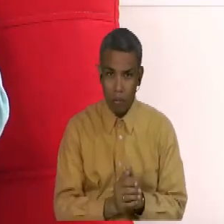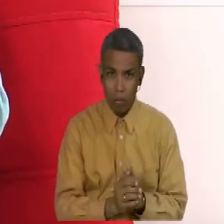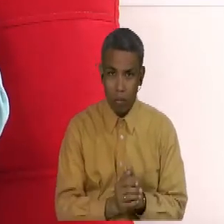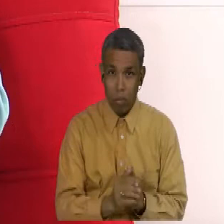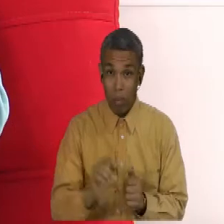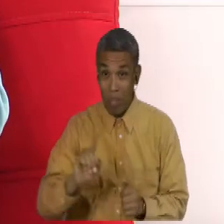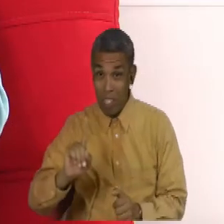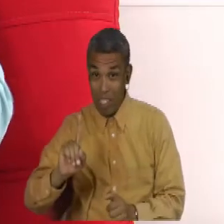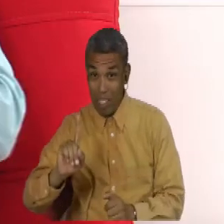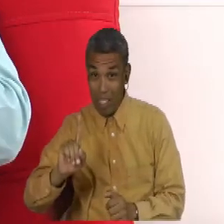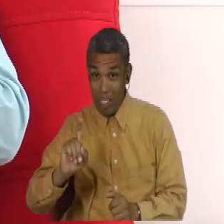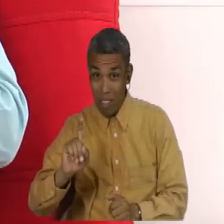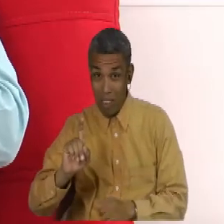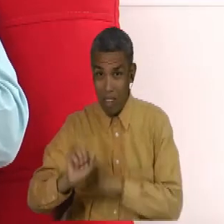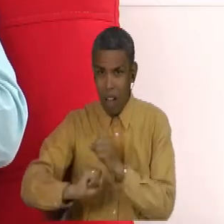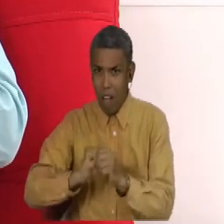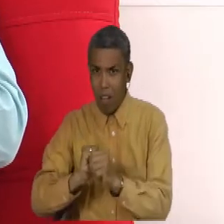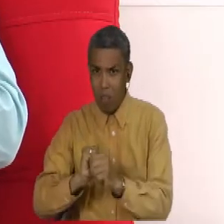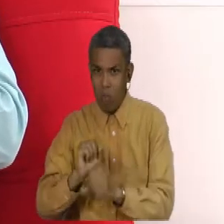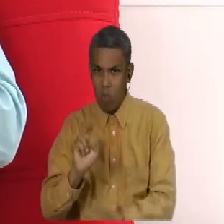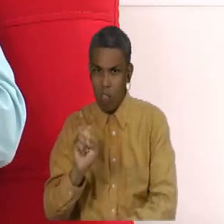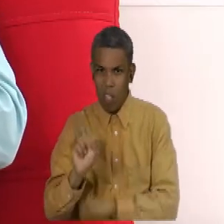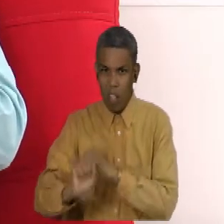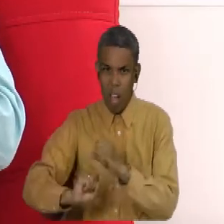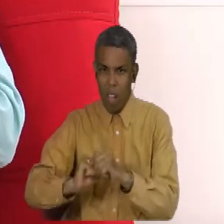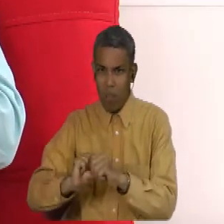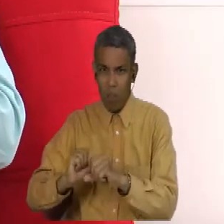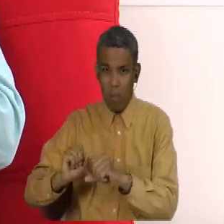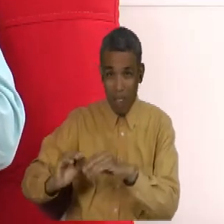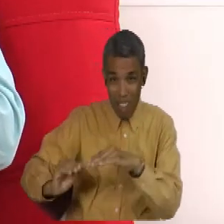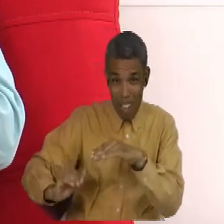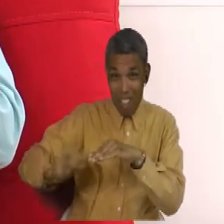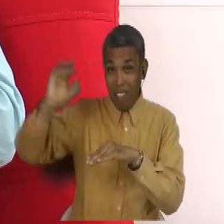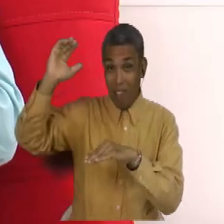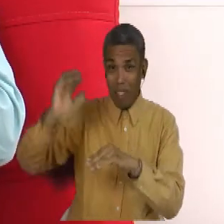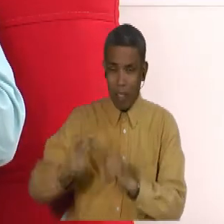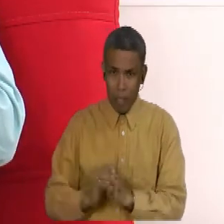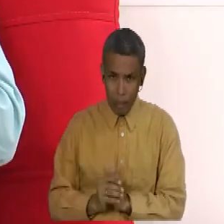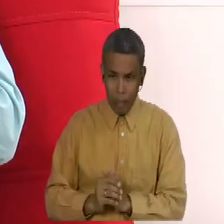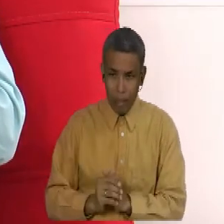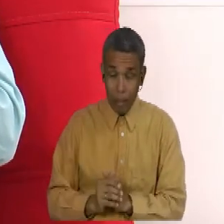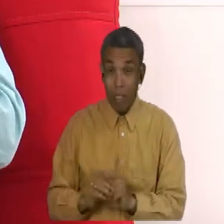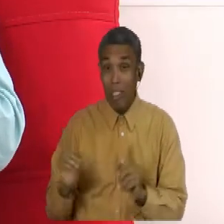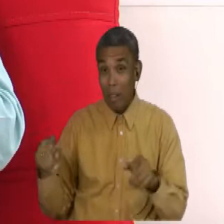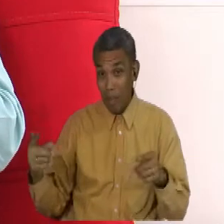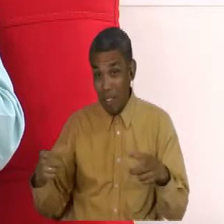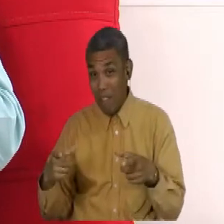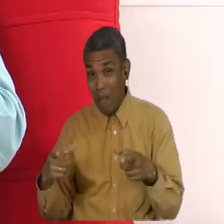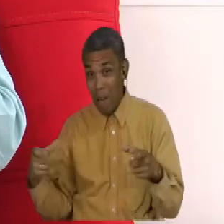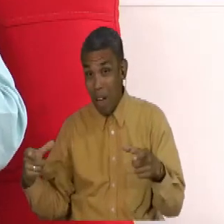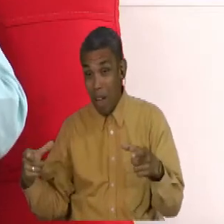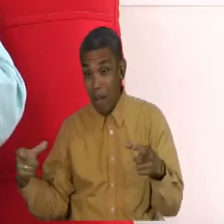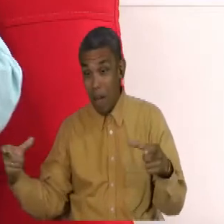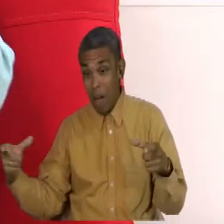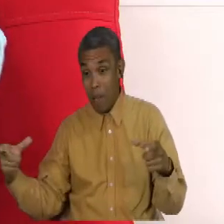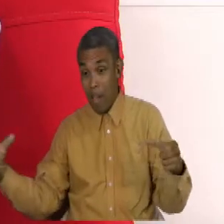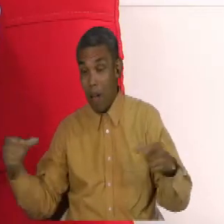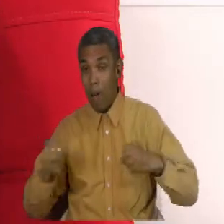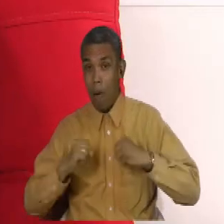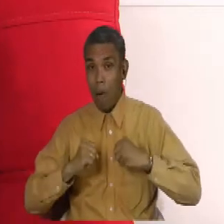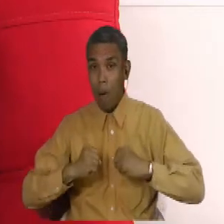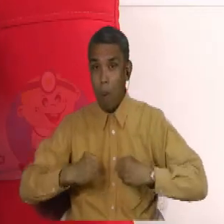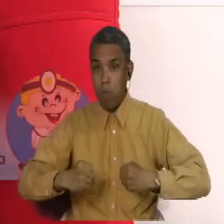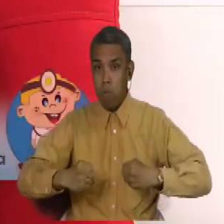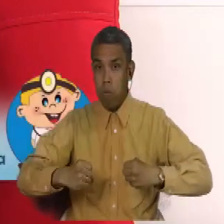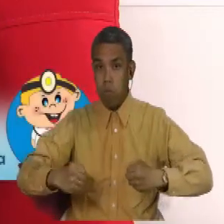años a 19 años, de cada 6 niños, uno es obeso. Sí, impresionante. ¿Sí? Entonces también tenemos ahí unas estadísticas